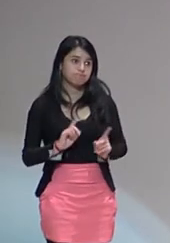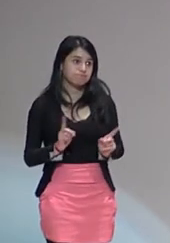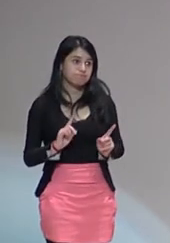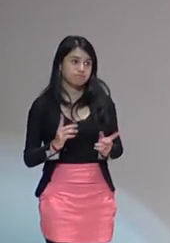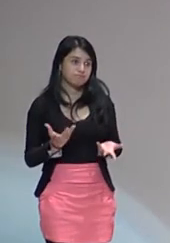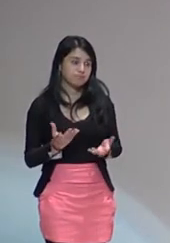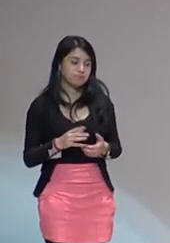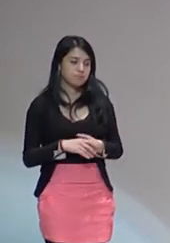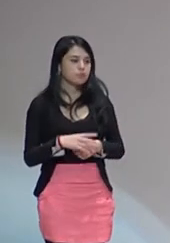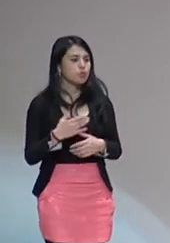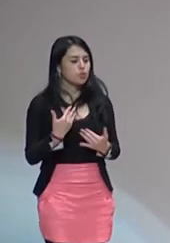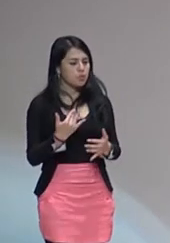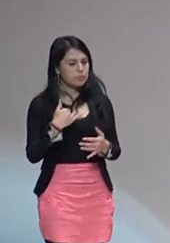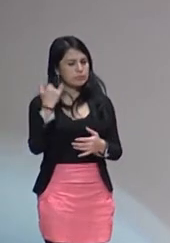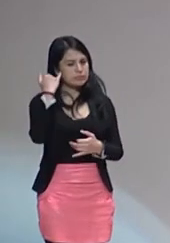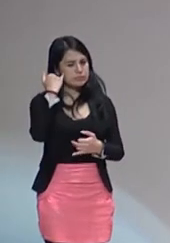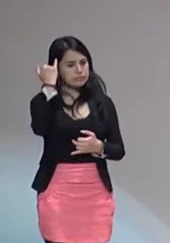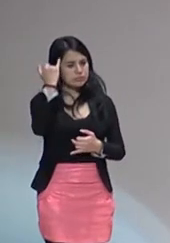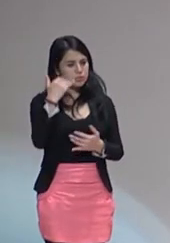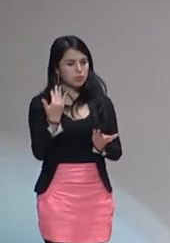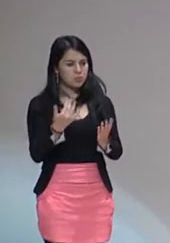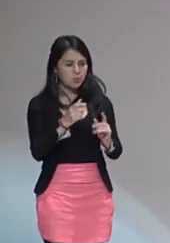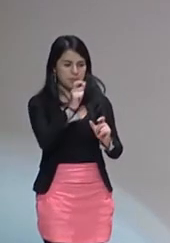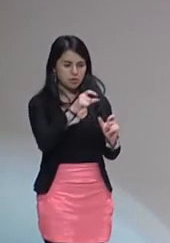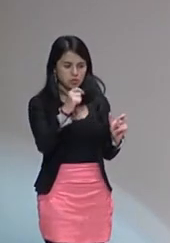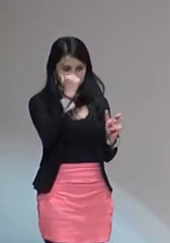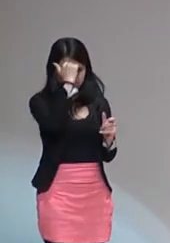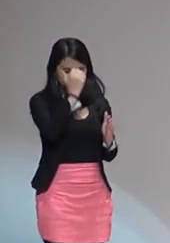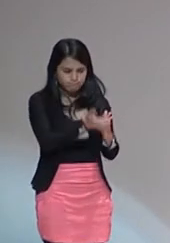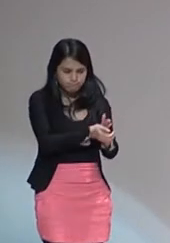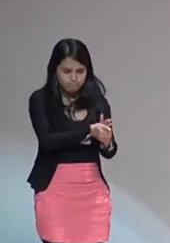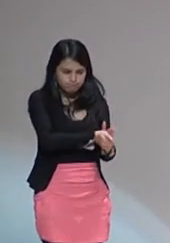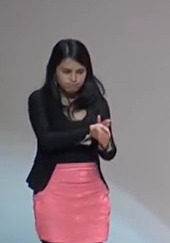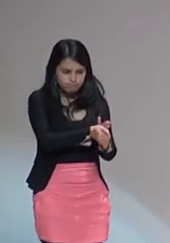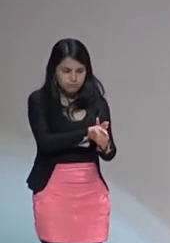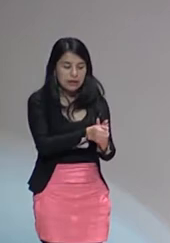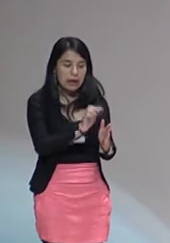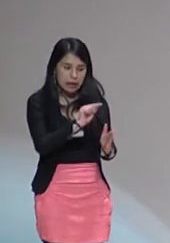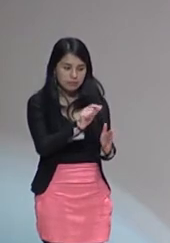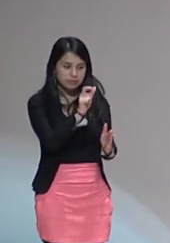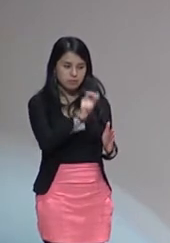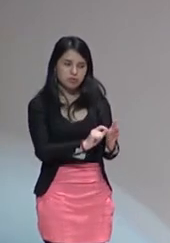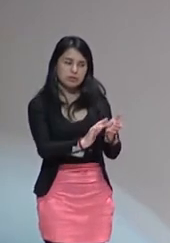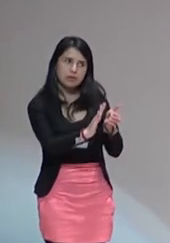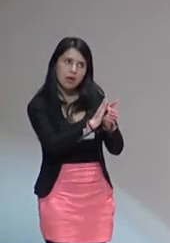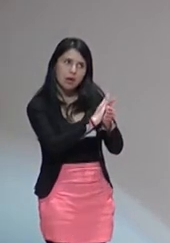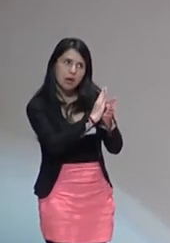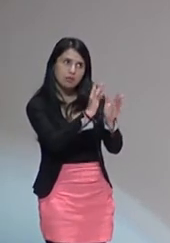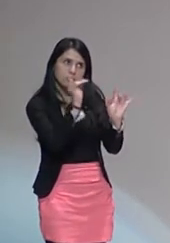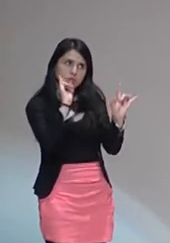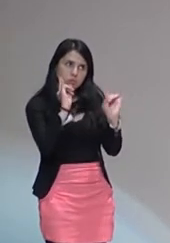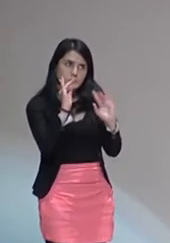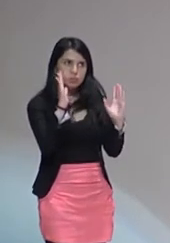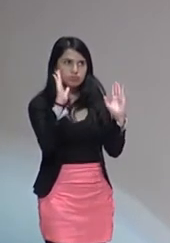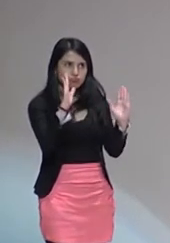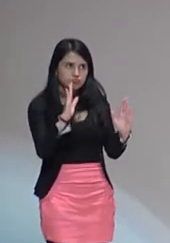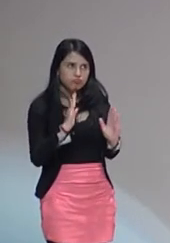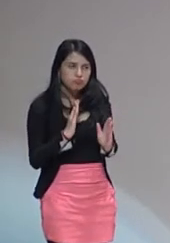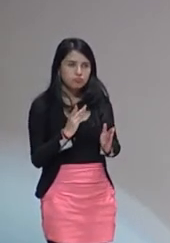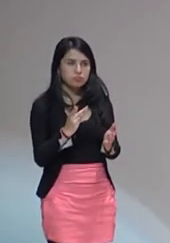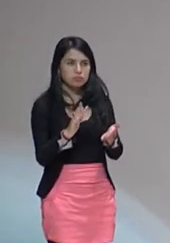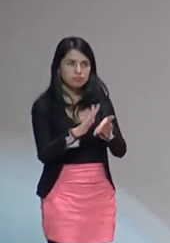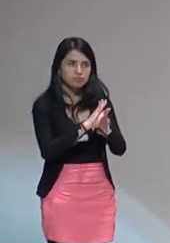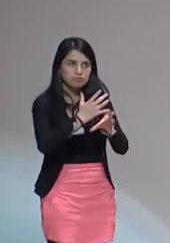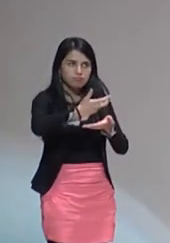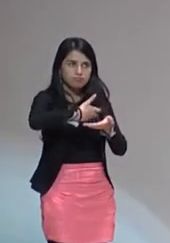Entonces, ¿cómo crear mentores que siempre nos escuchan, que nos orientan? ¿Cómo